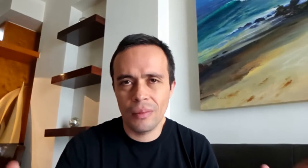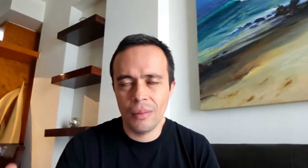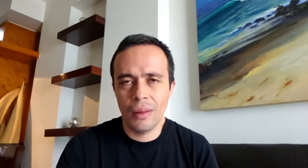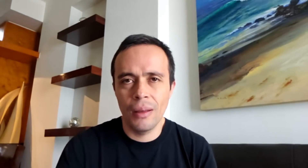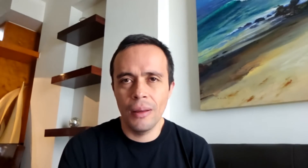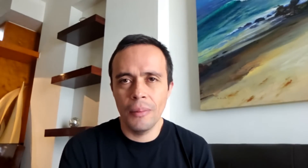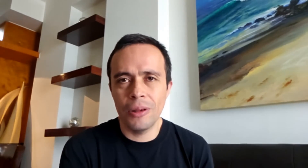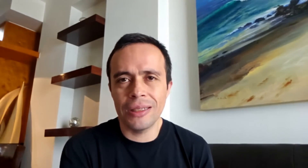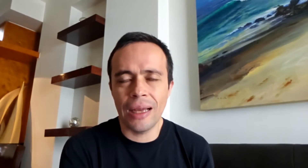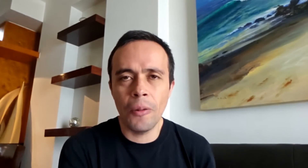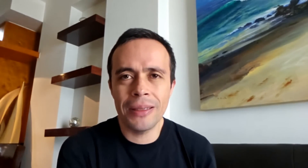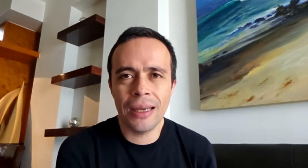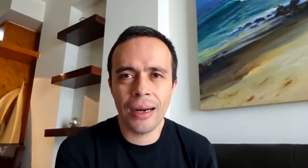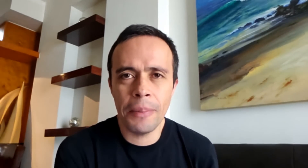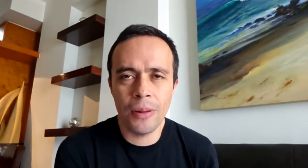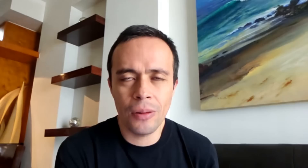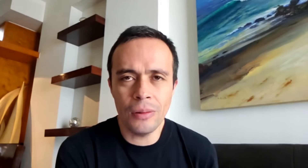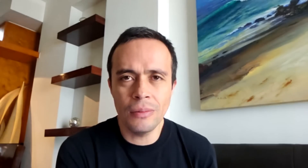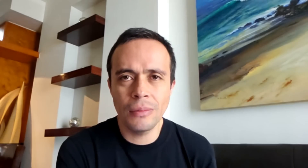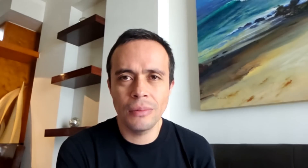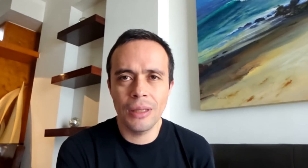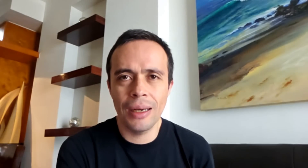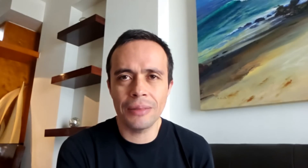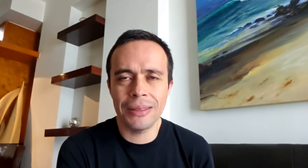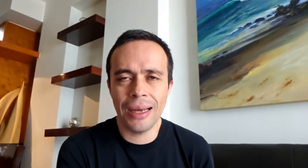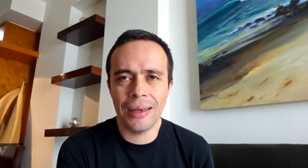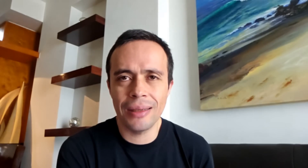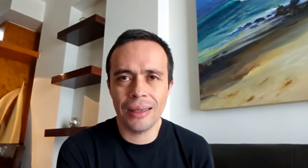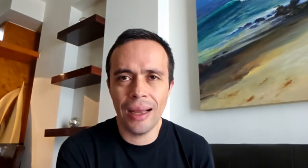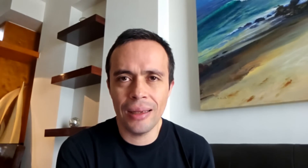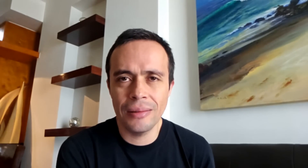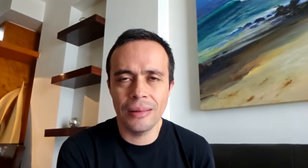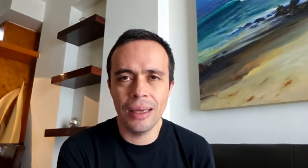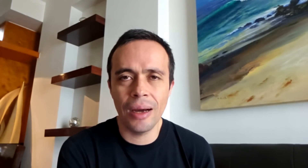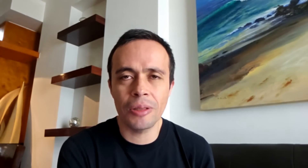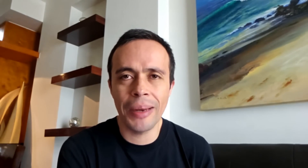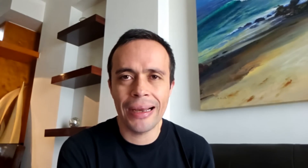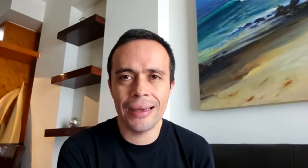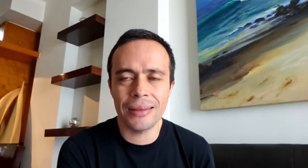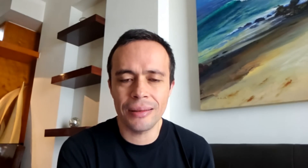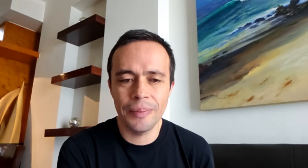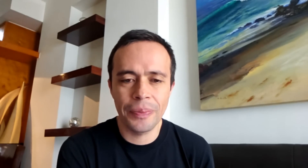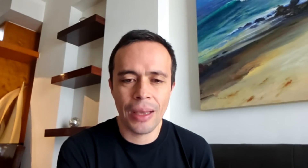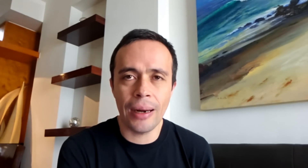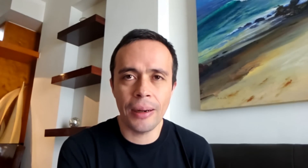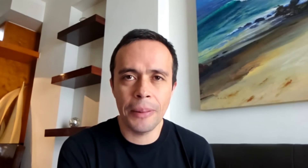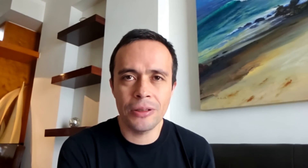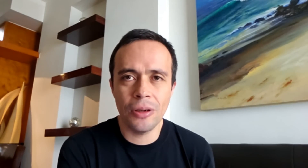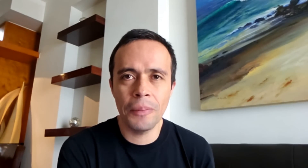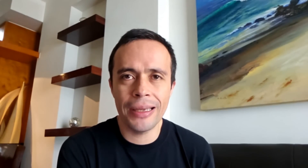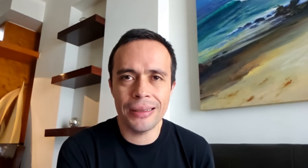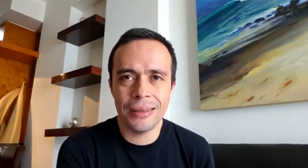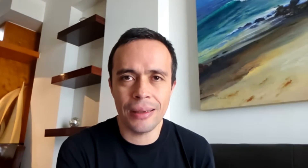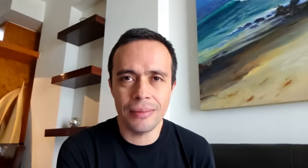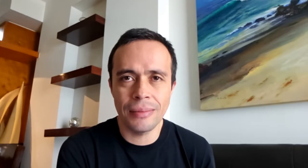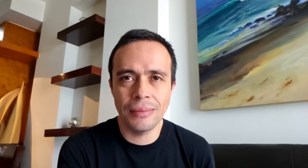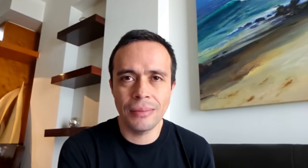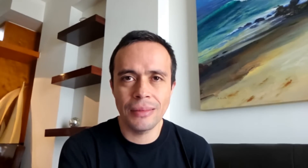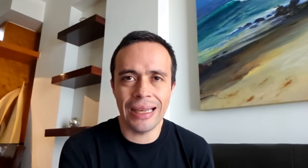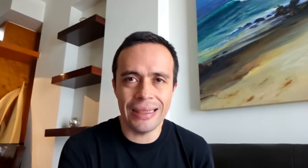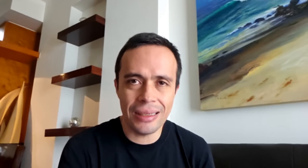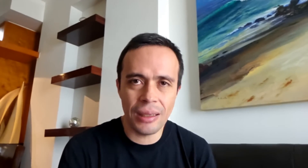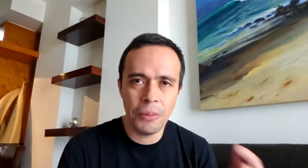eso, pues hasta lo pasa rápido, ¿no? Las masacres de Acteal, de Aguas Blancas, la represión